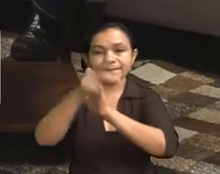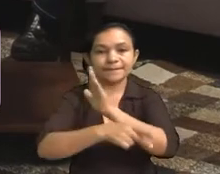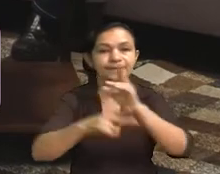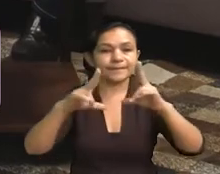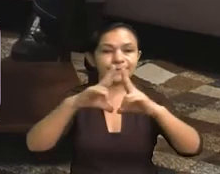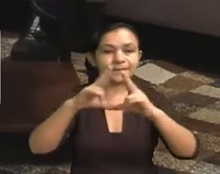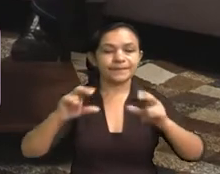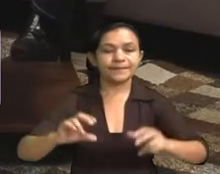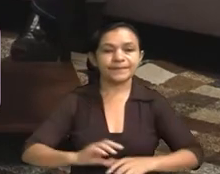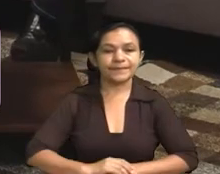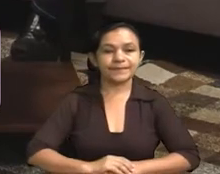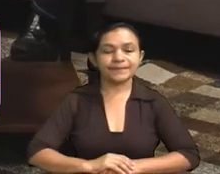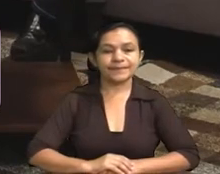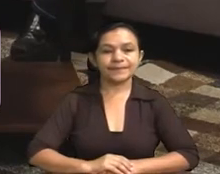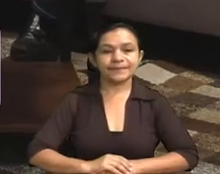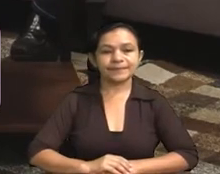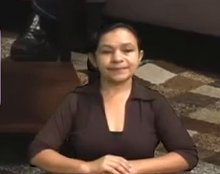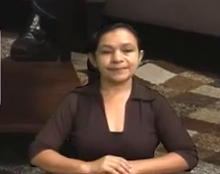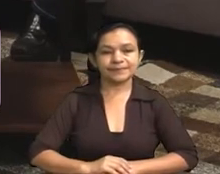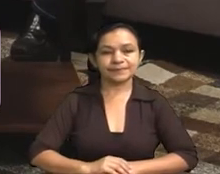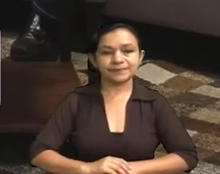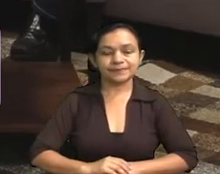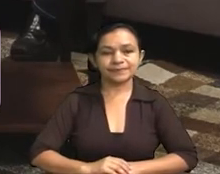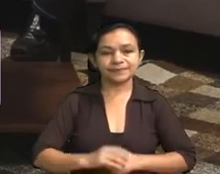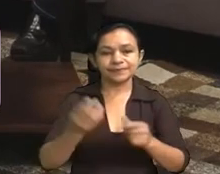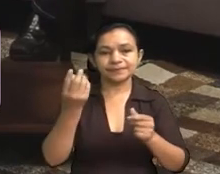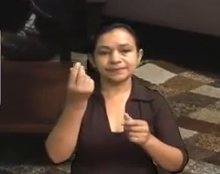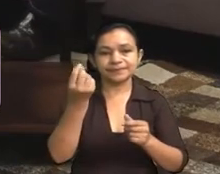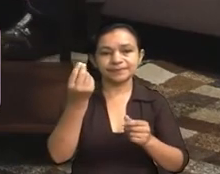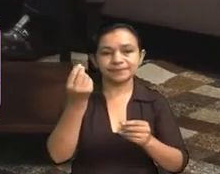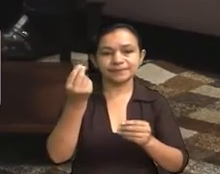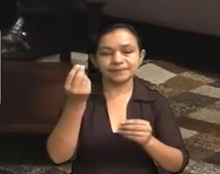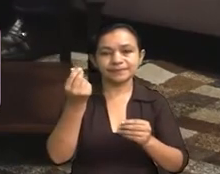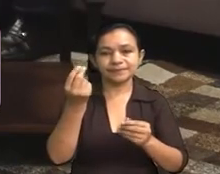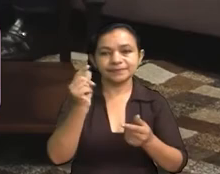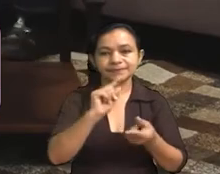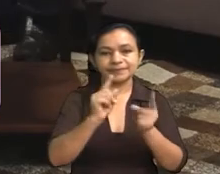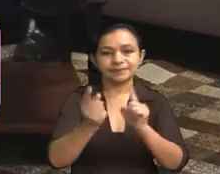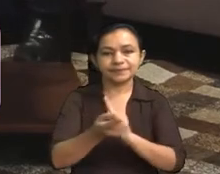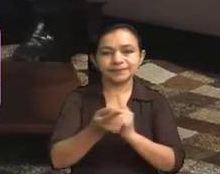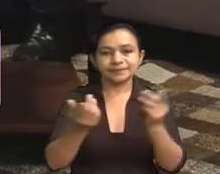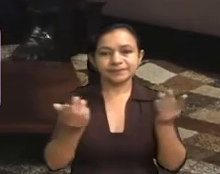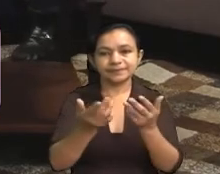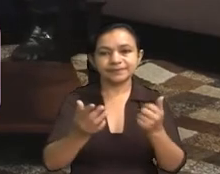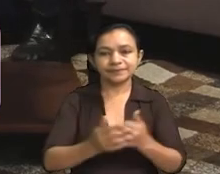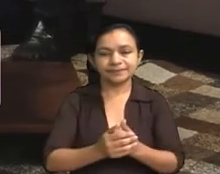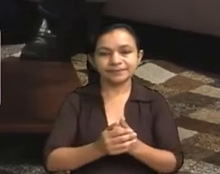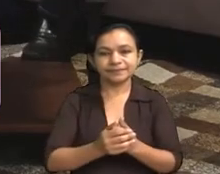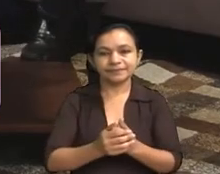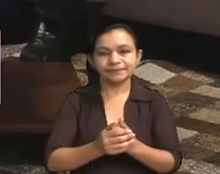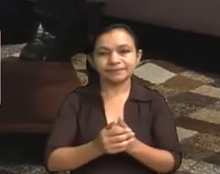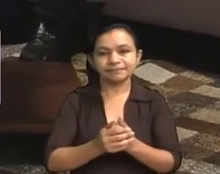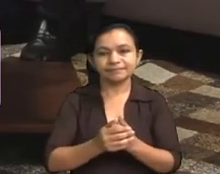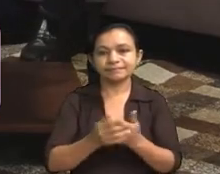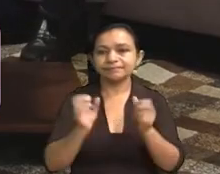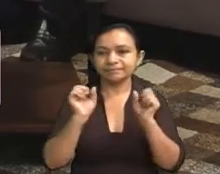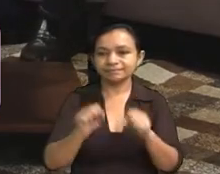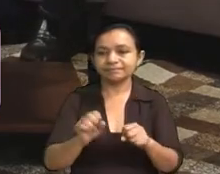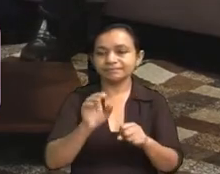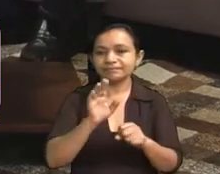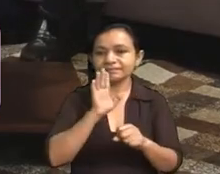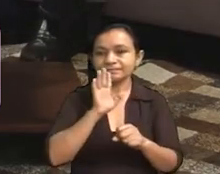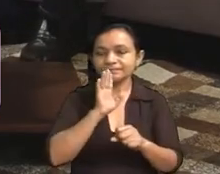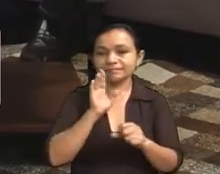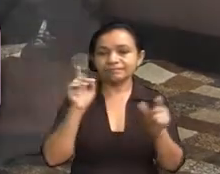nacional. Diputado, rápidamente, estabilidad monetaria y cambiaria, sé que este tema es bastante amplio, pero...